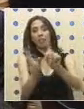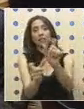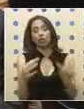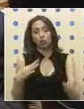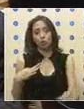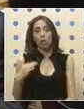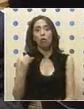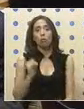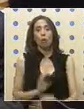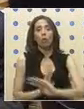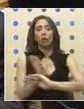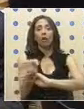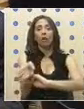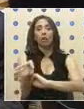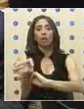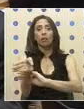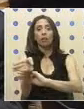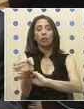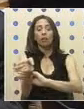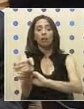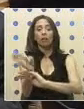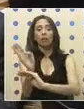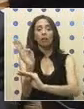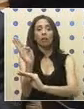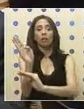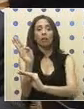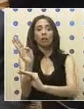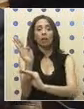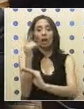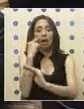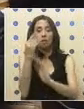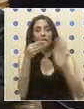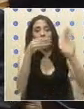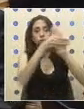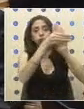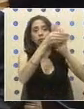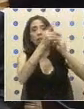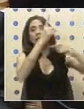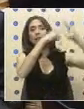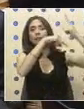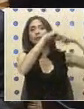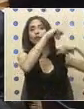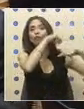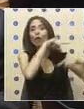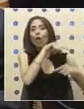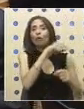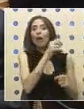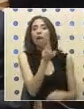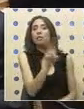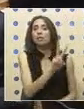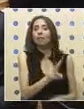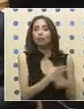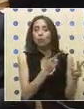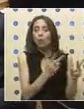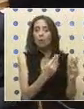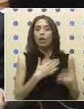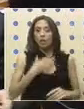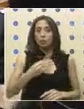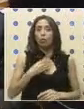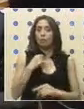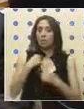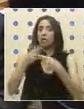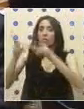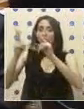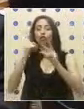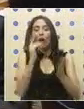recurrir al andamiaje y al bagaje histórico de los servicios públicos para asegurar sus propios derechos.